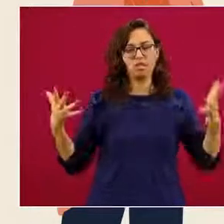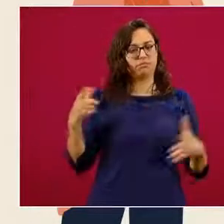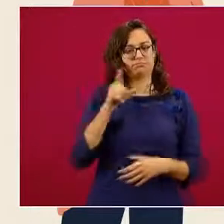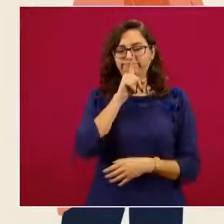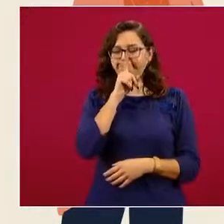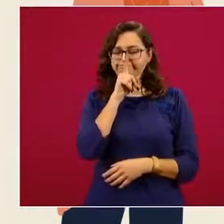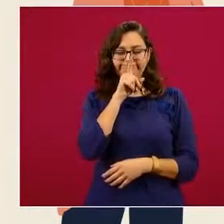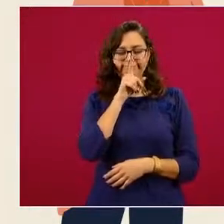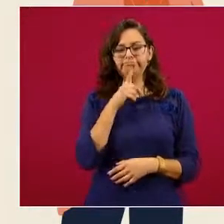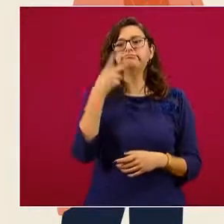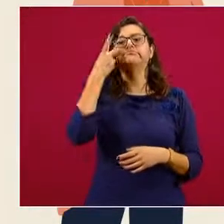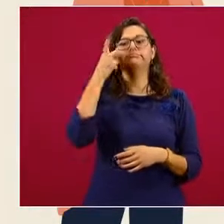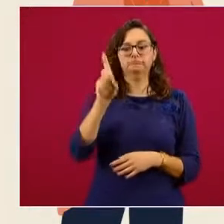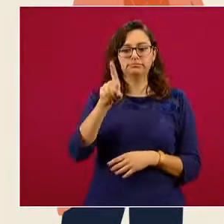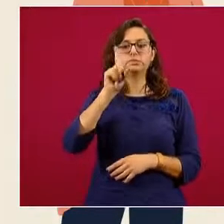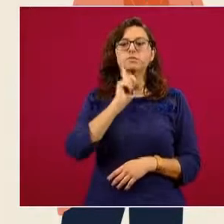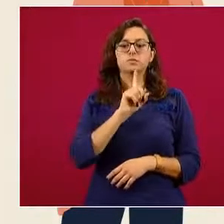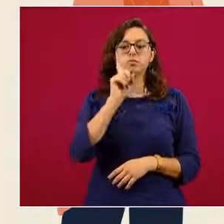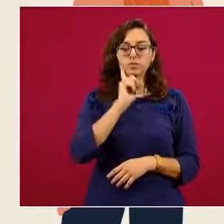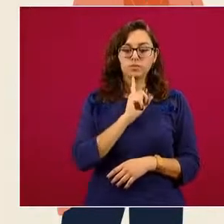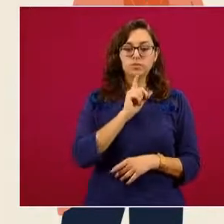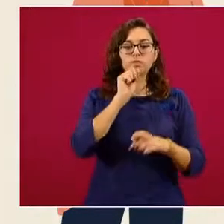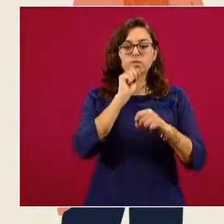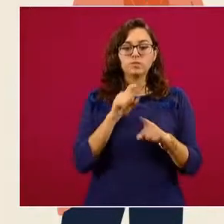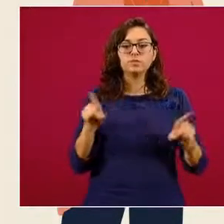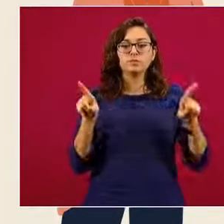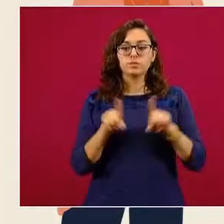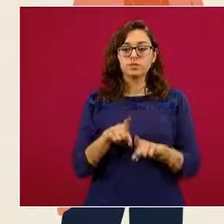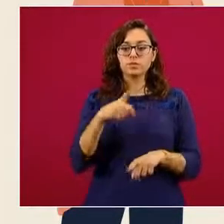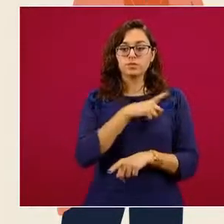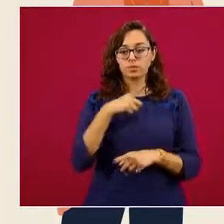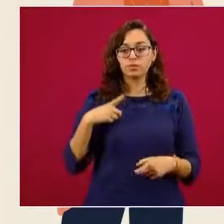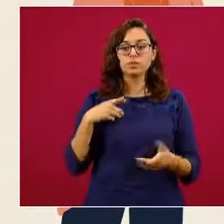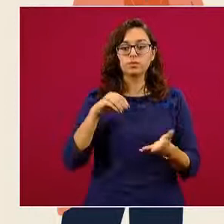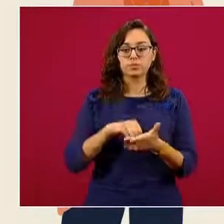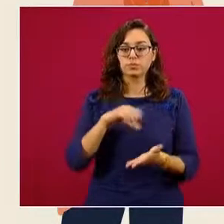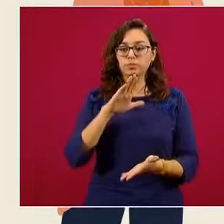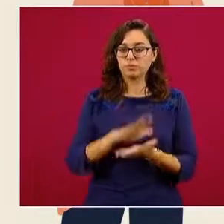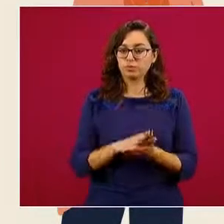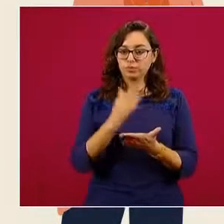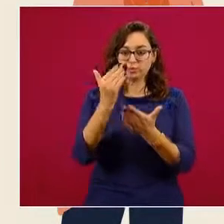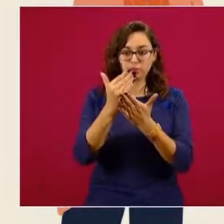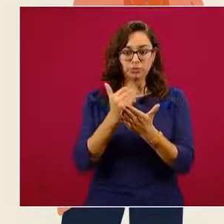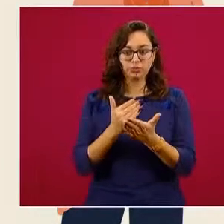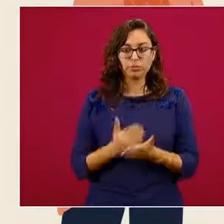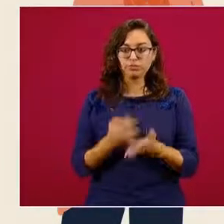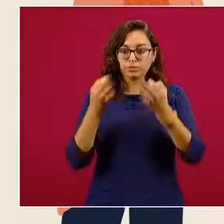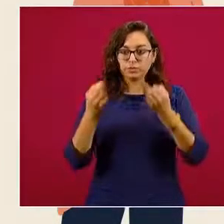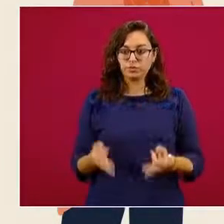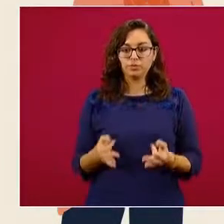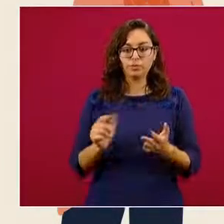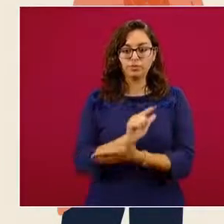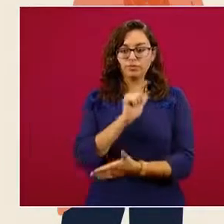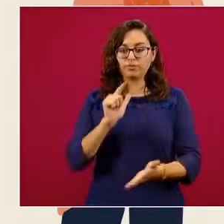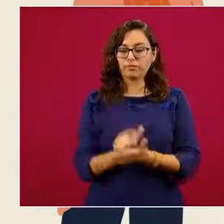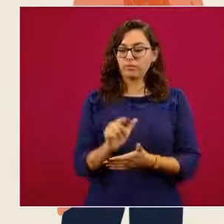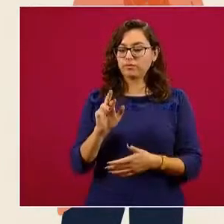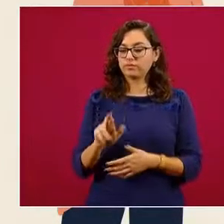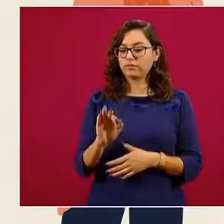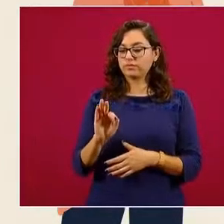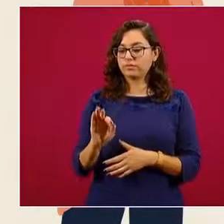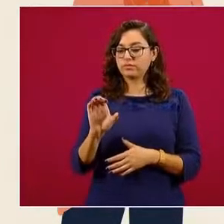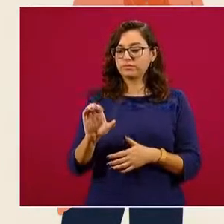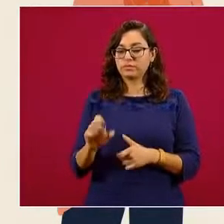en manos de una mujer. También que estén registradas, ¿no?, legalmente, que tengan un RFC válido y que